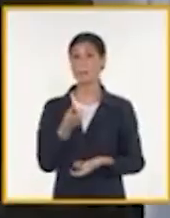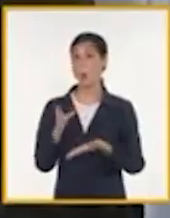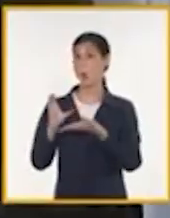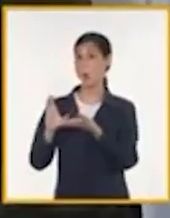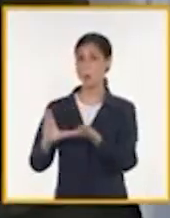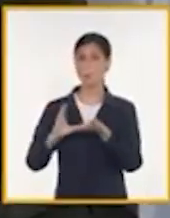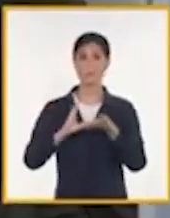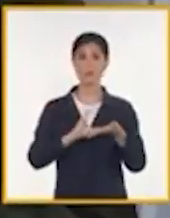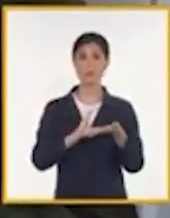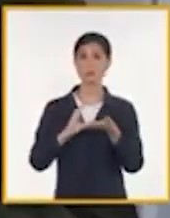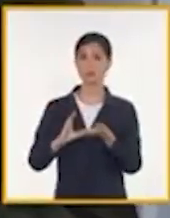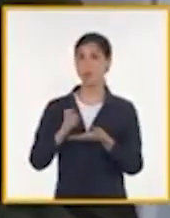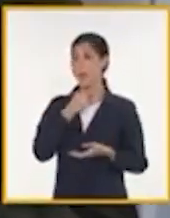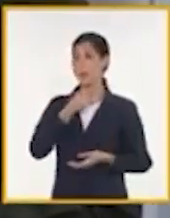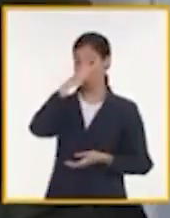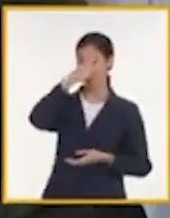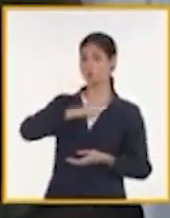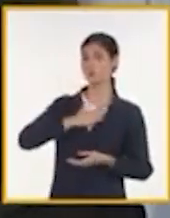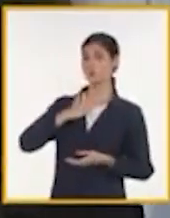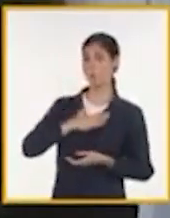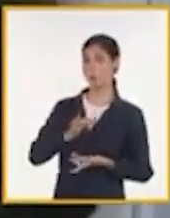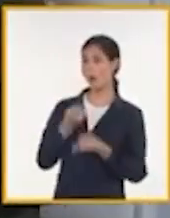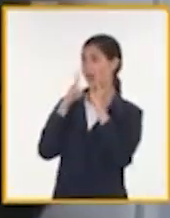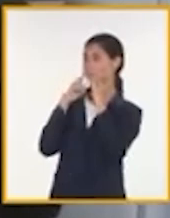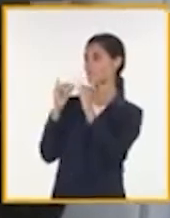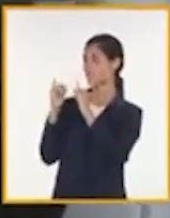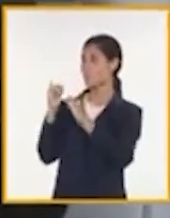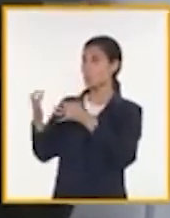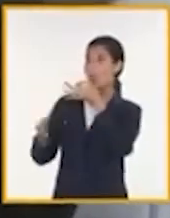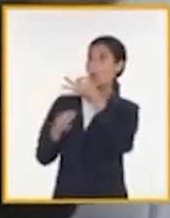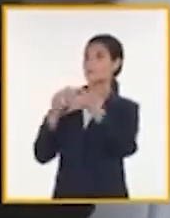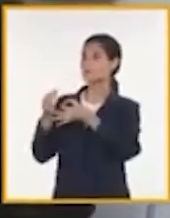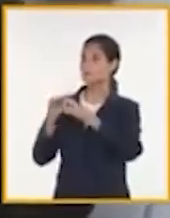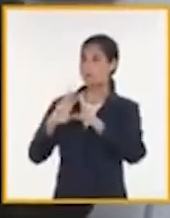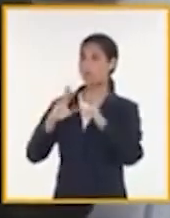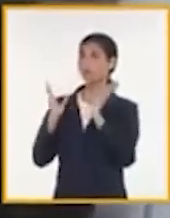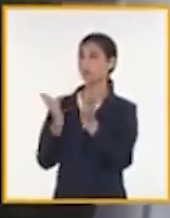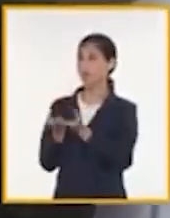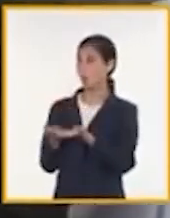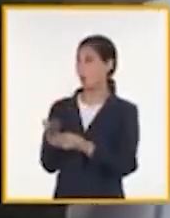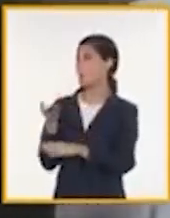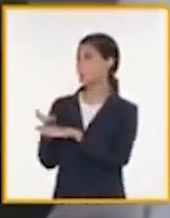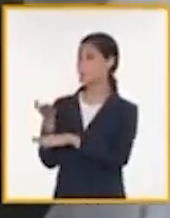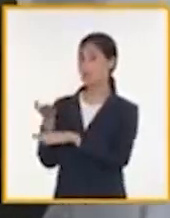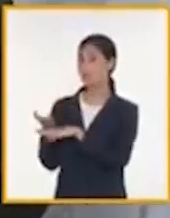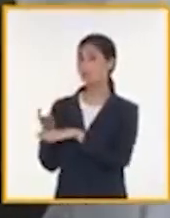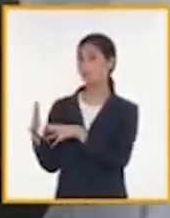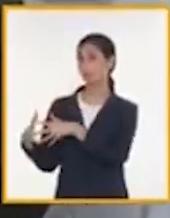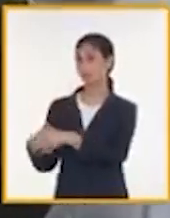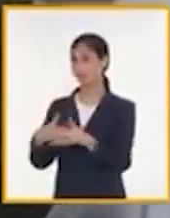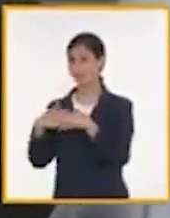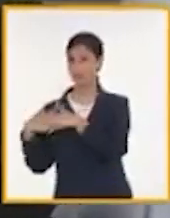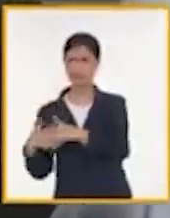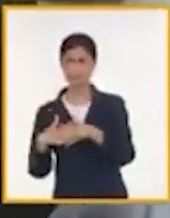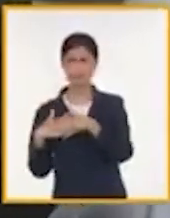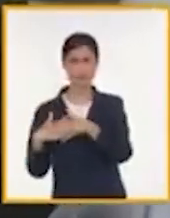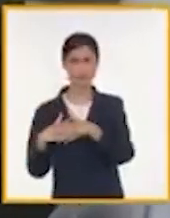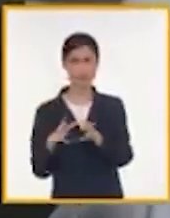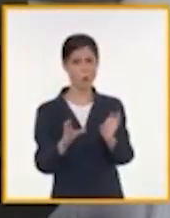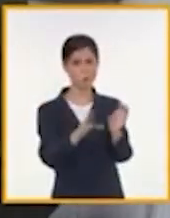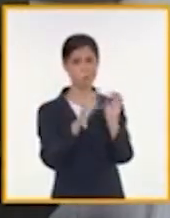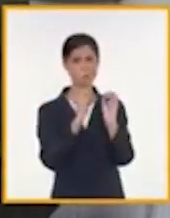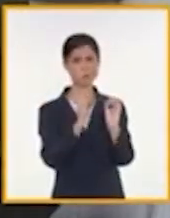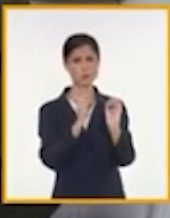nuestros mensajes nuestras respuestas positivas en diferentes contexto incluso antes la publicación en la gaceta oficial de la